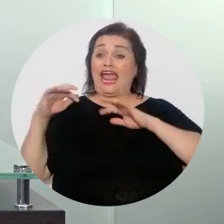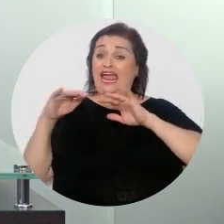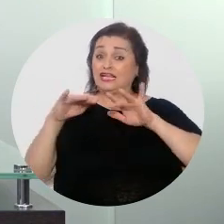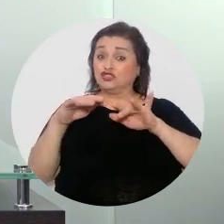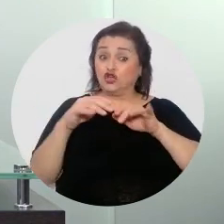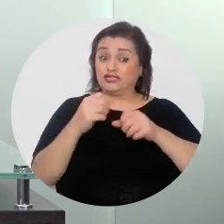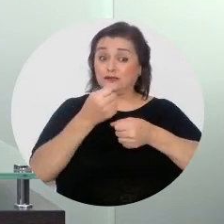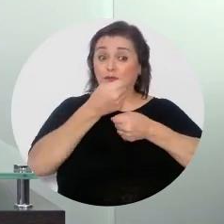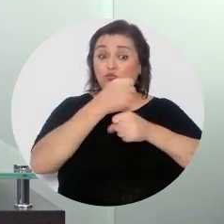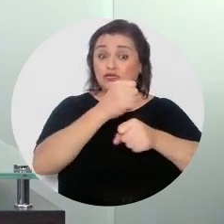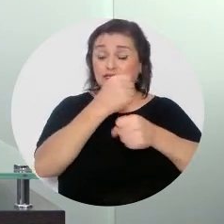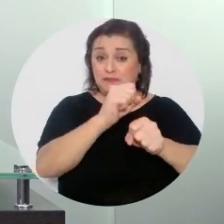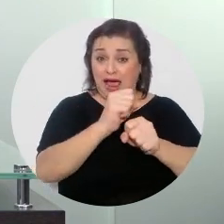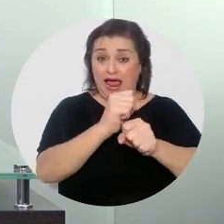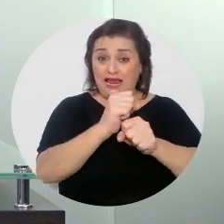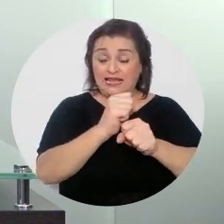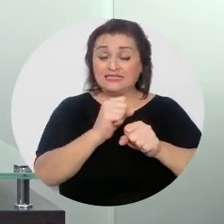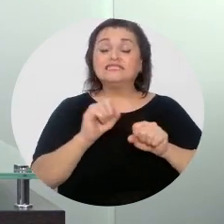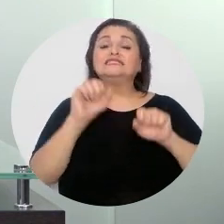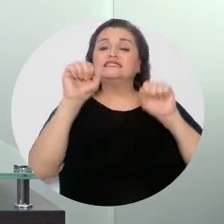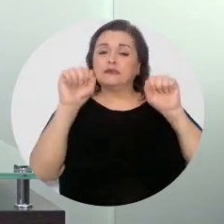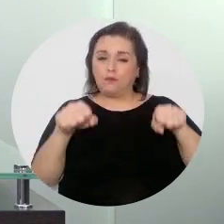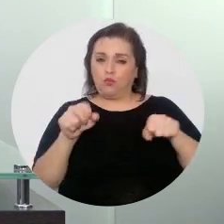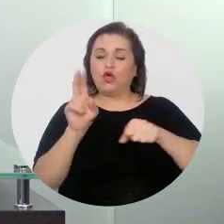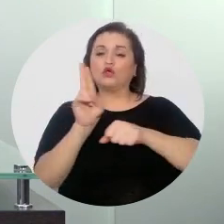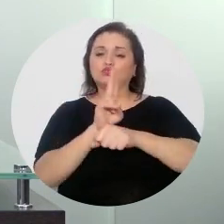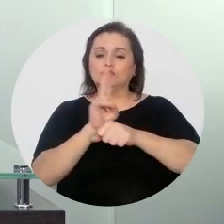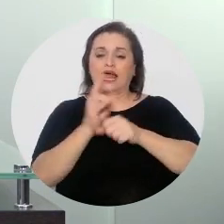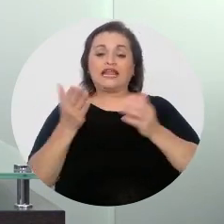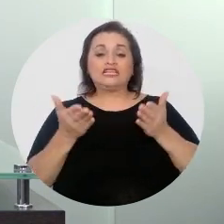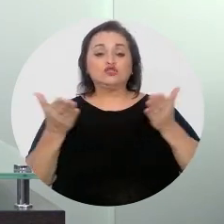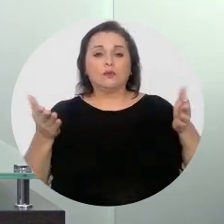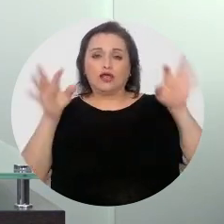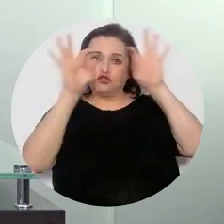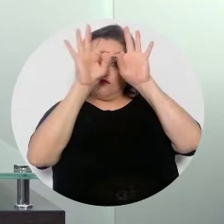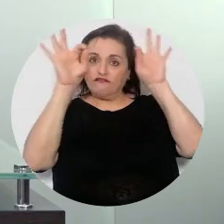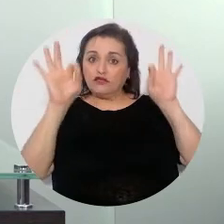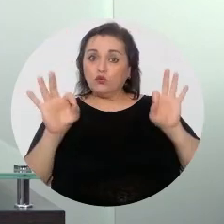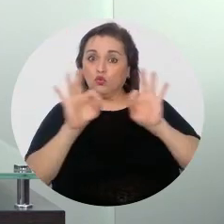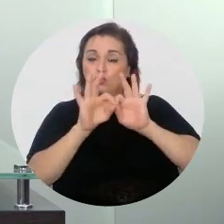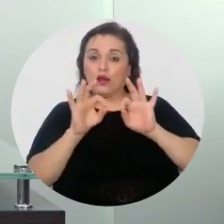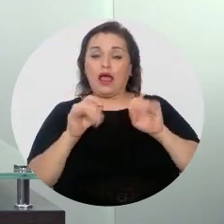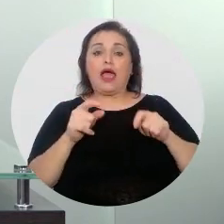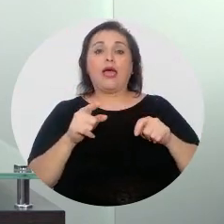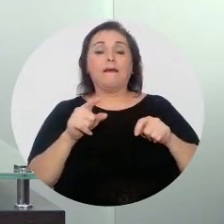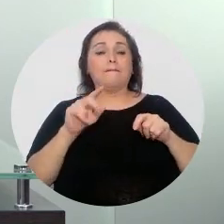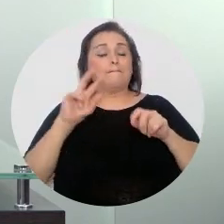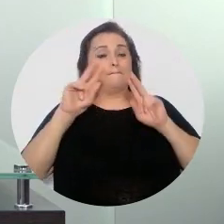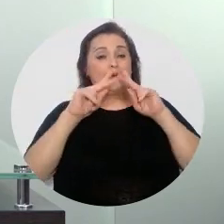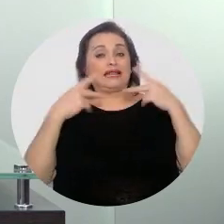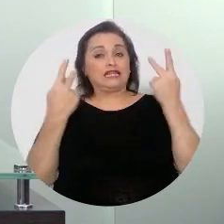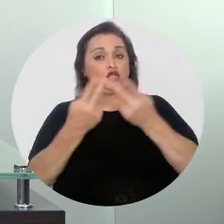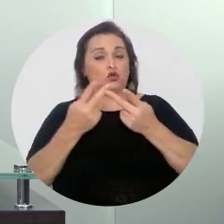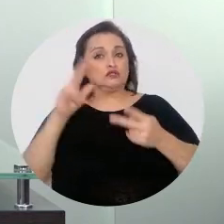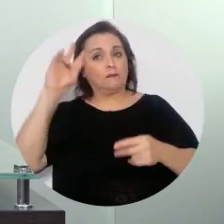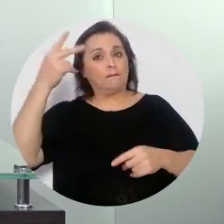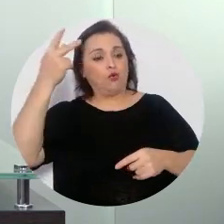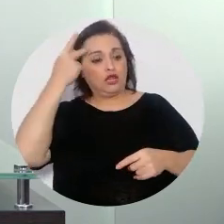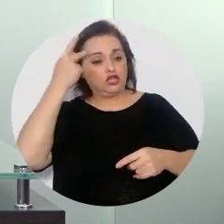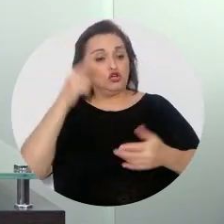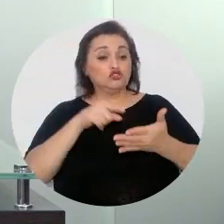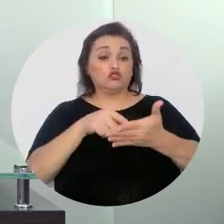En el caso de las elecciones municipales, hay una figura que se puede utilizar como instrumento de financiamiento de los partidos políticos.